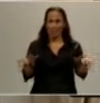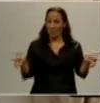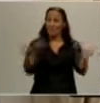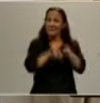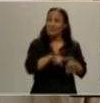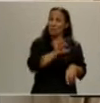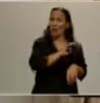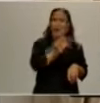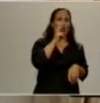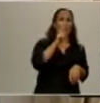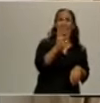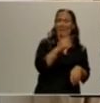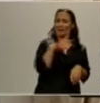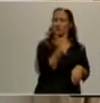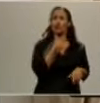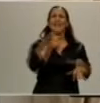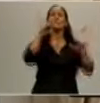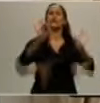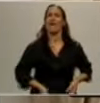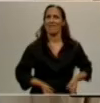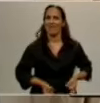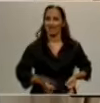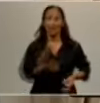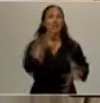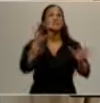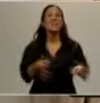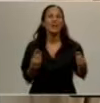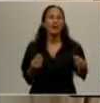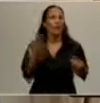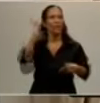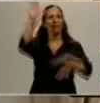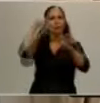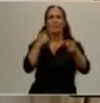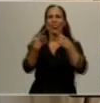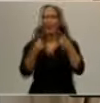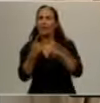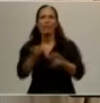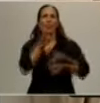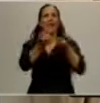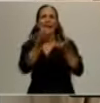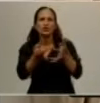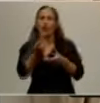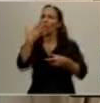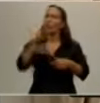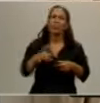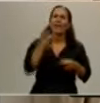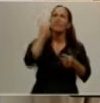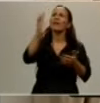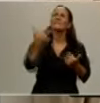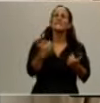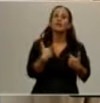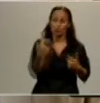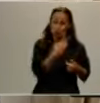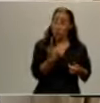Queremos saber, y para saber se necesita tomar declaración y se necesita la cooperación judicial